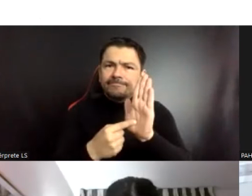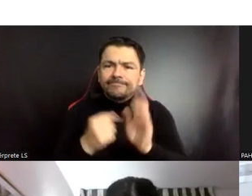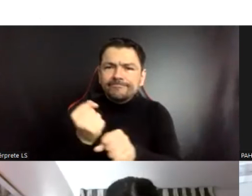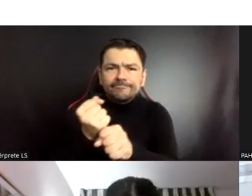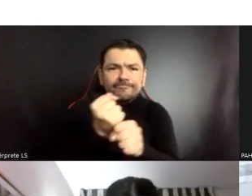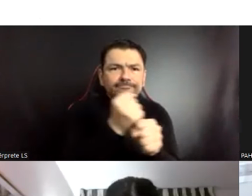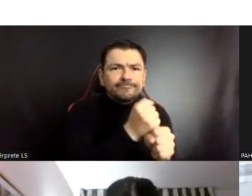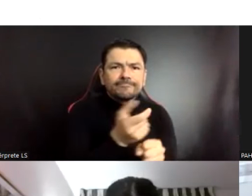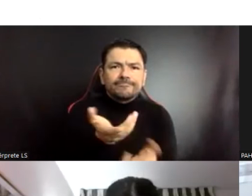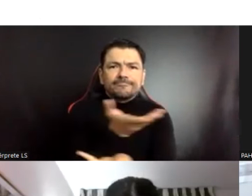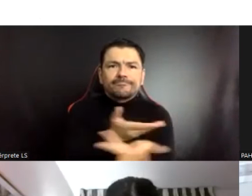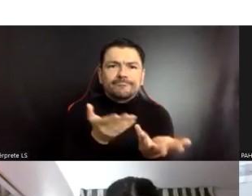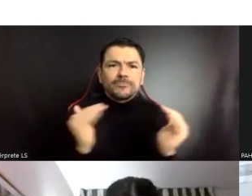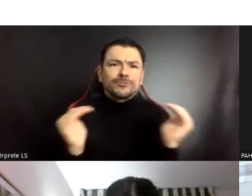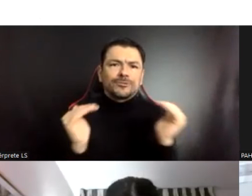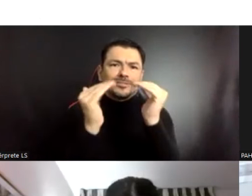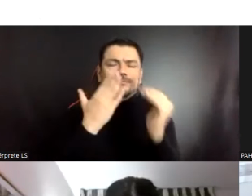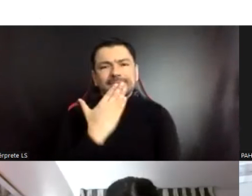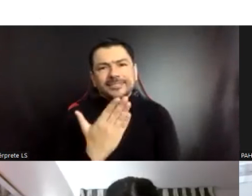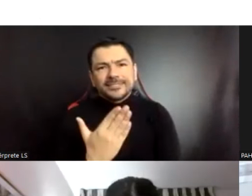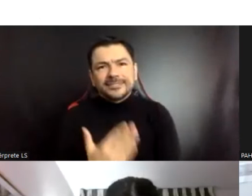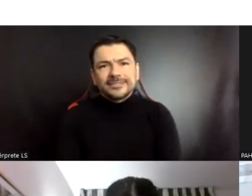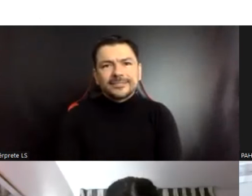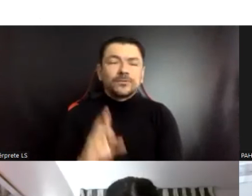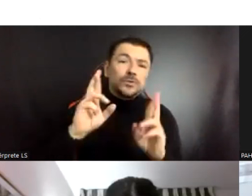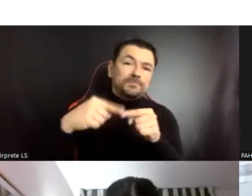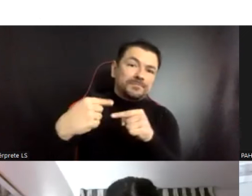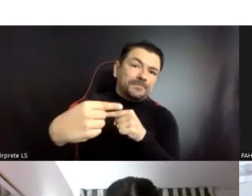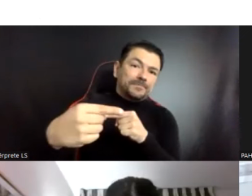La idea es mantener y mejorar nuestros recursos.